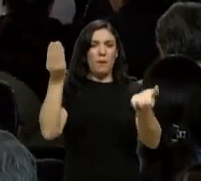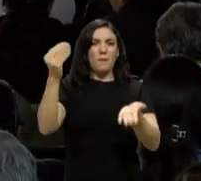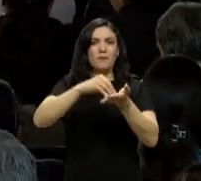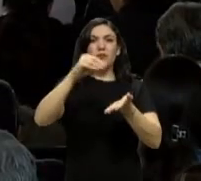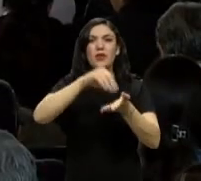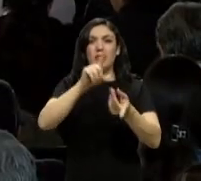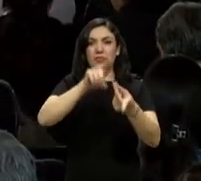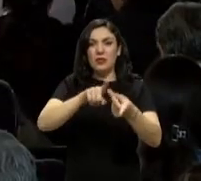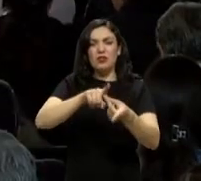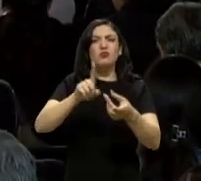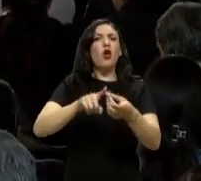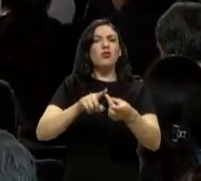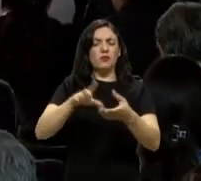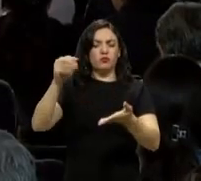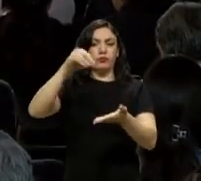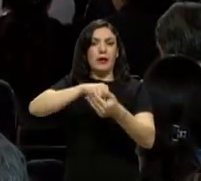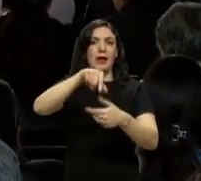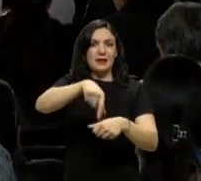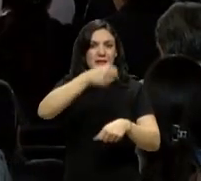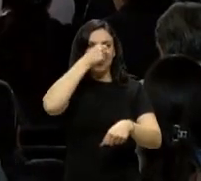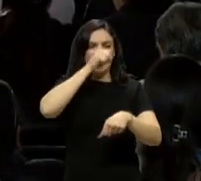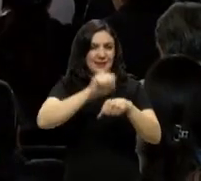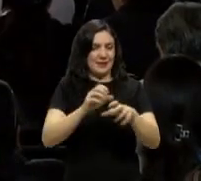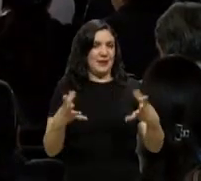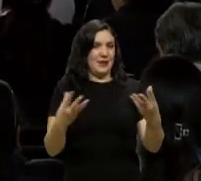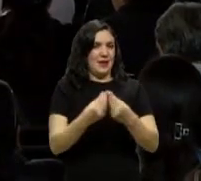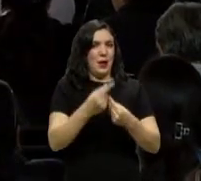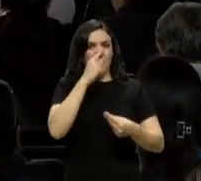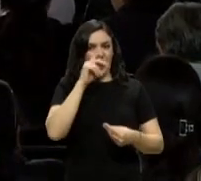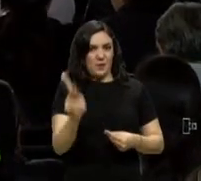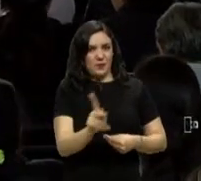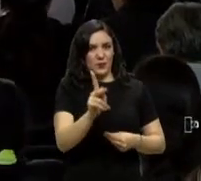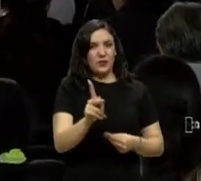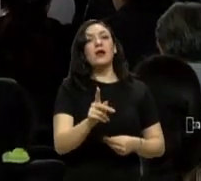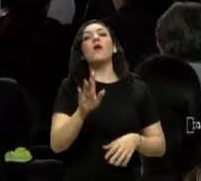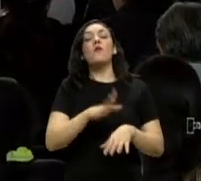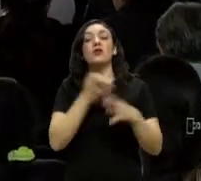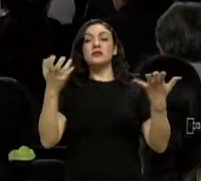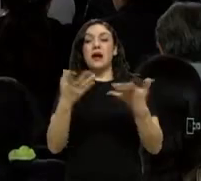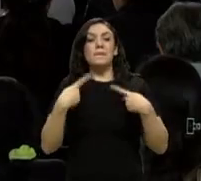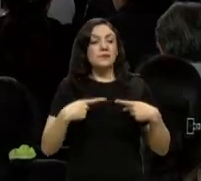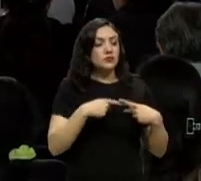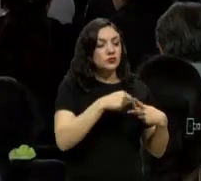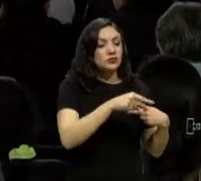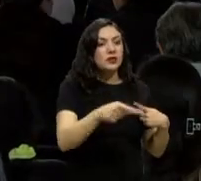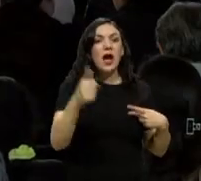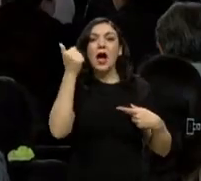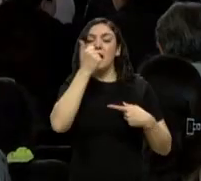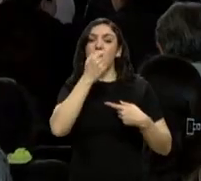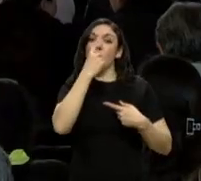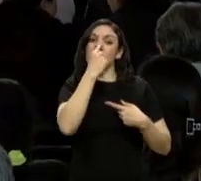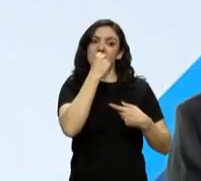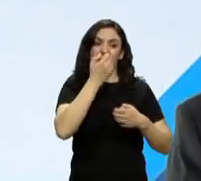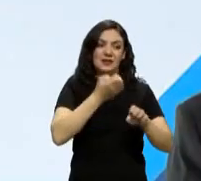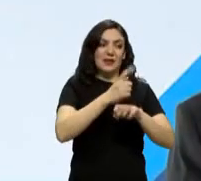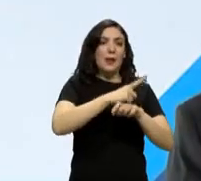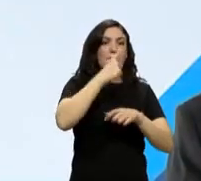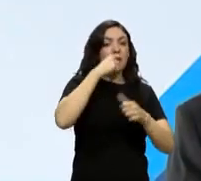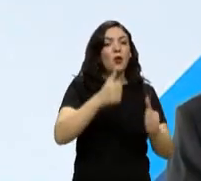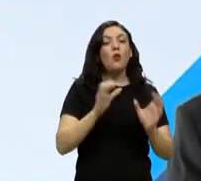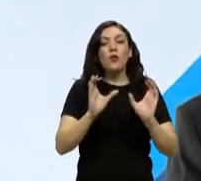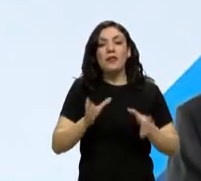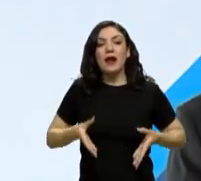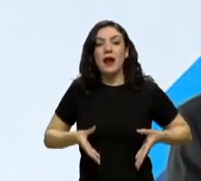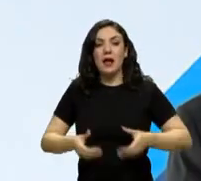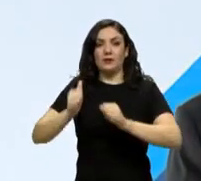cabo dentro de la Secretaría de Seguridad Pública por supuesto estamos creando una policía estatal de carreteras que coadyuvará la